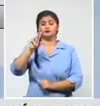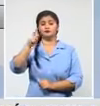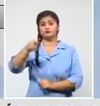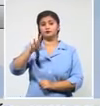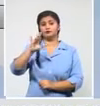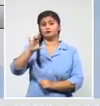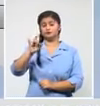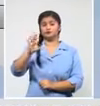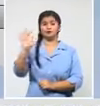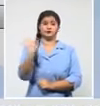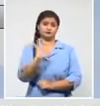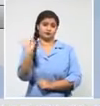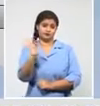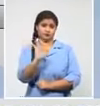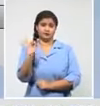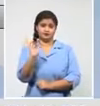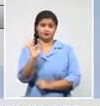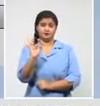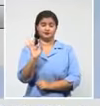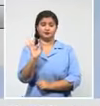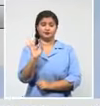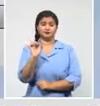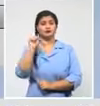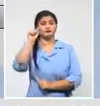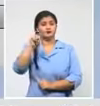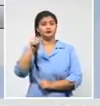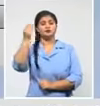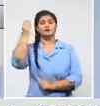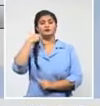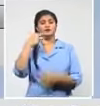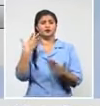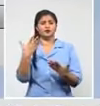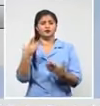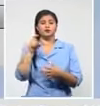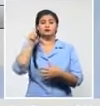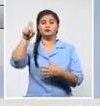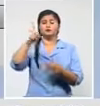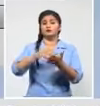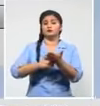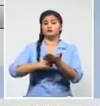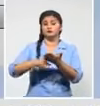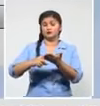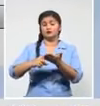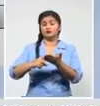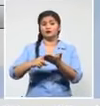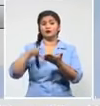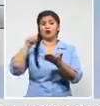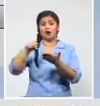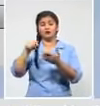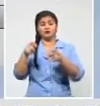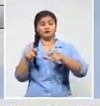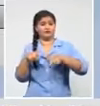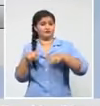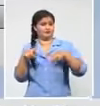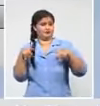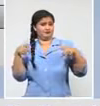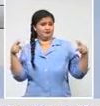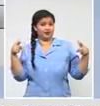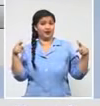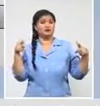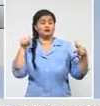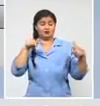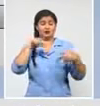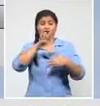43,15%. Hay que tener en cuenta que en las últimas semanas se ha producido un incremento en